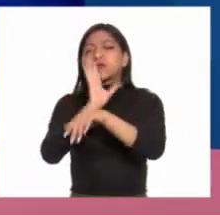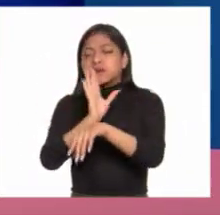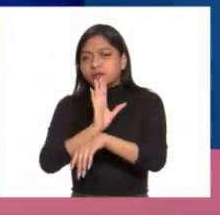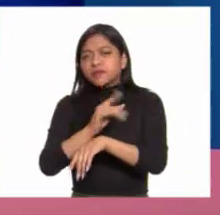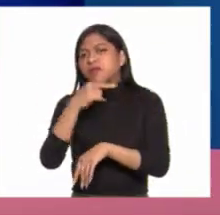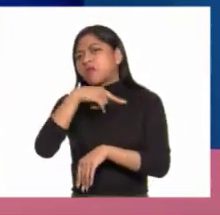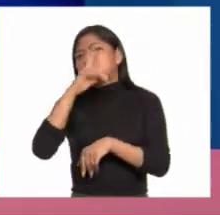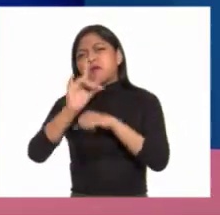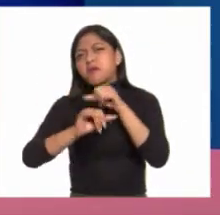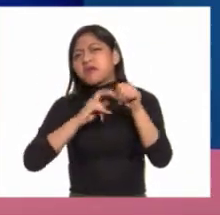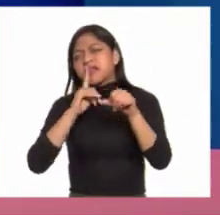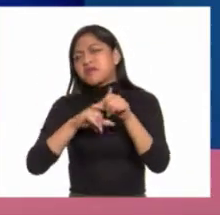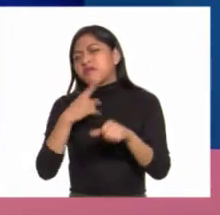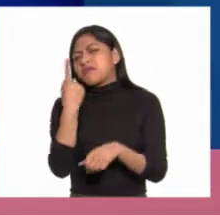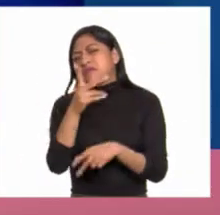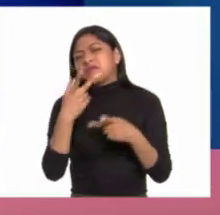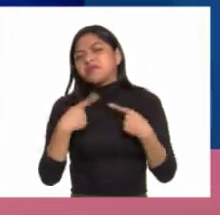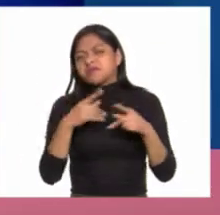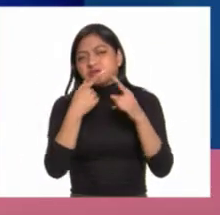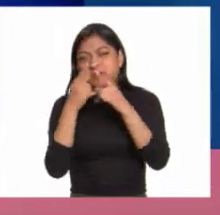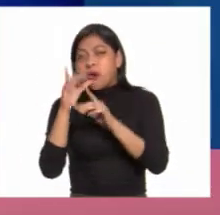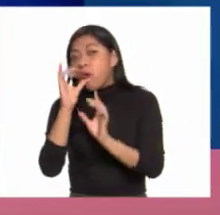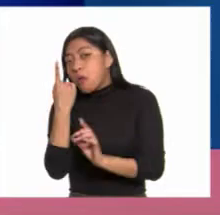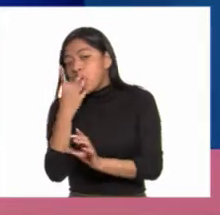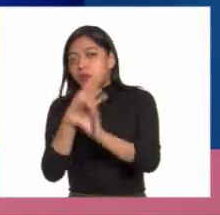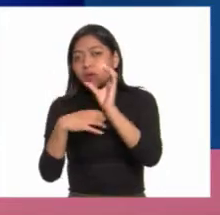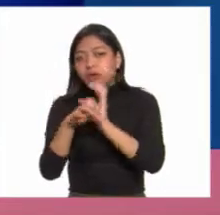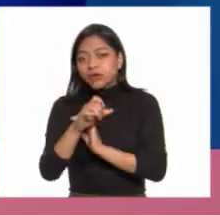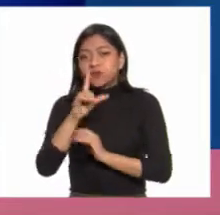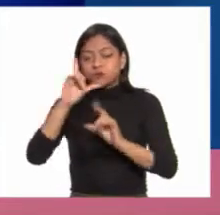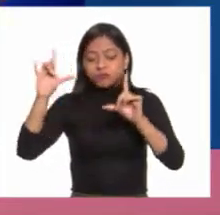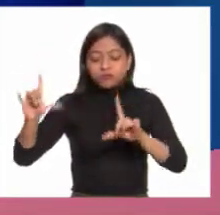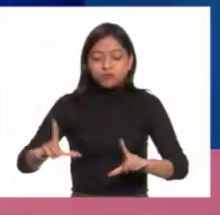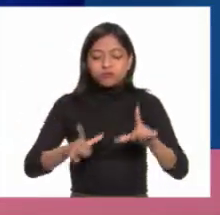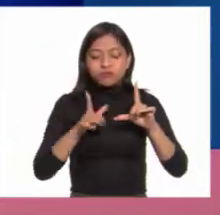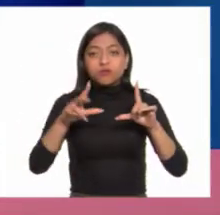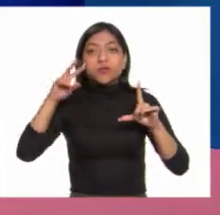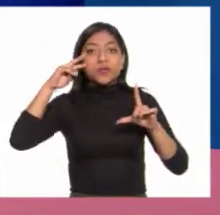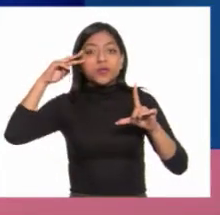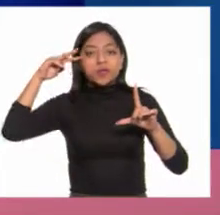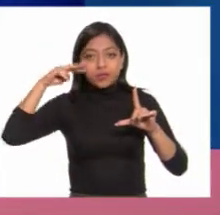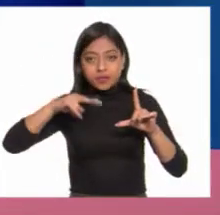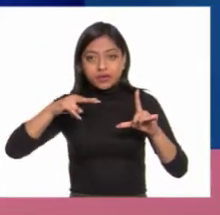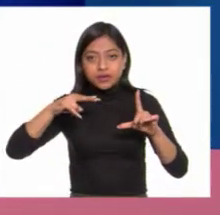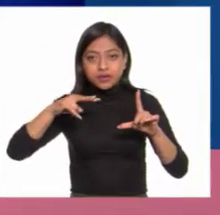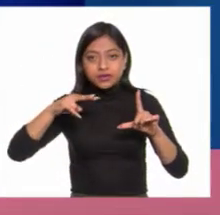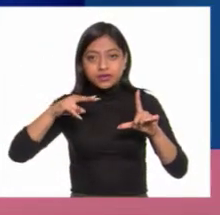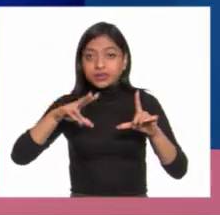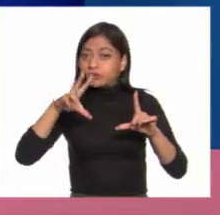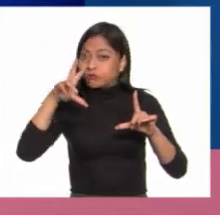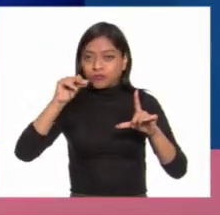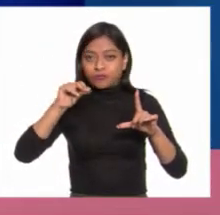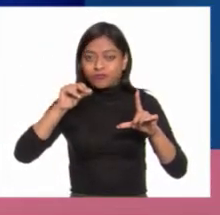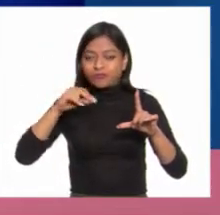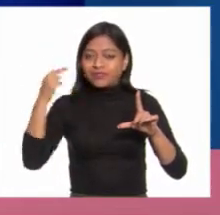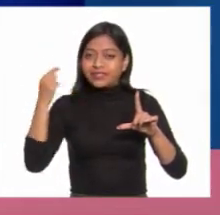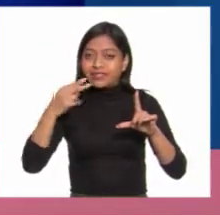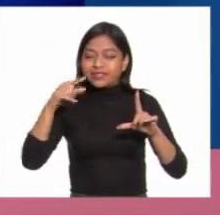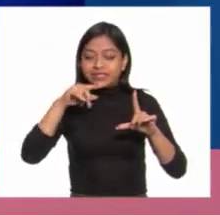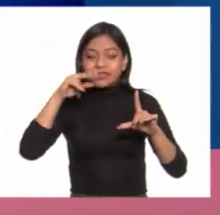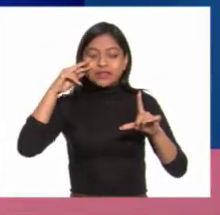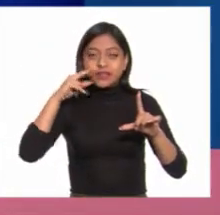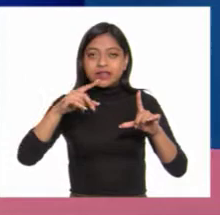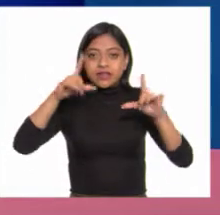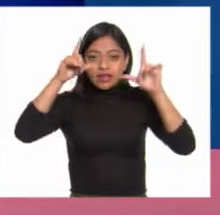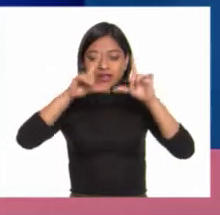un animal o un objeto, pero cuando tomas la tarjeta, no la ves, porque te la pones en